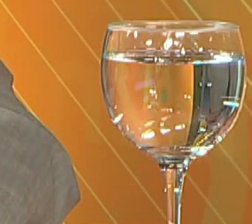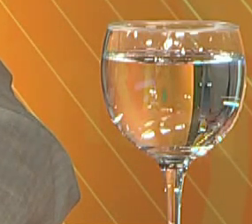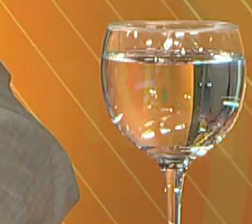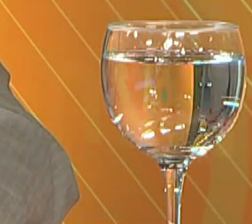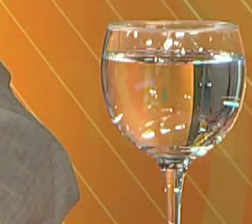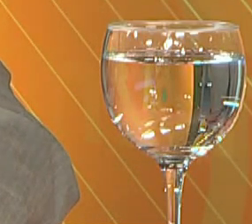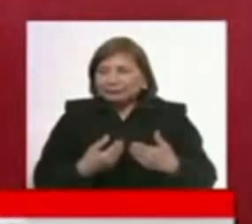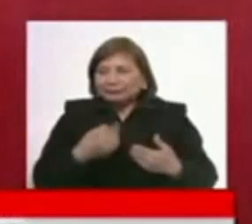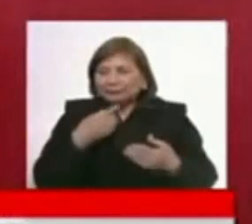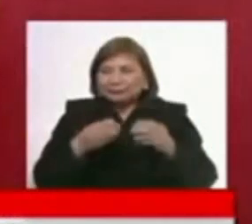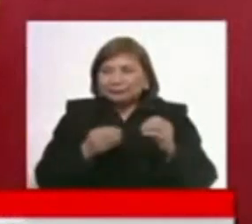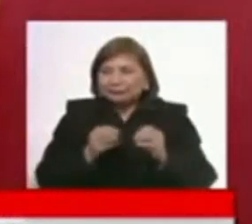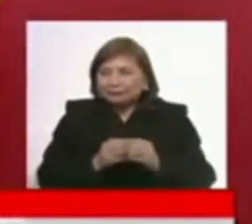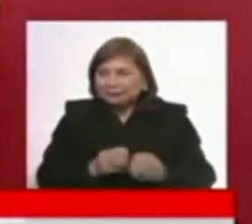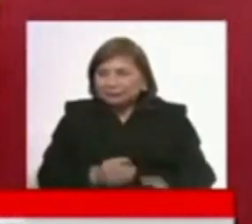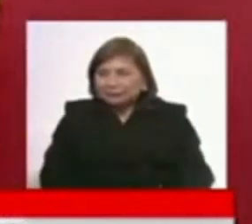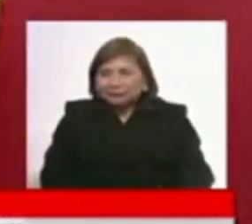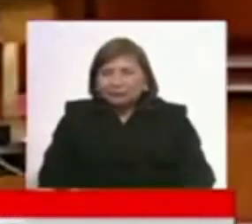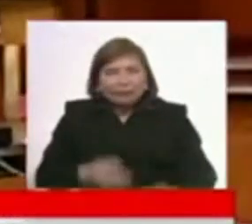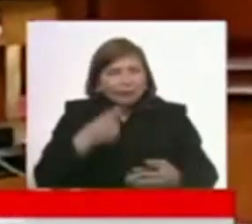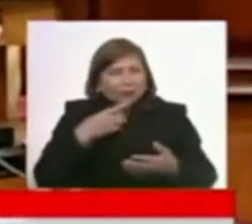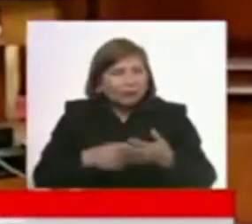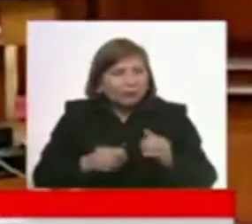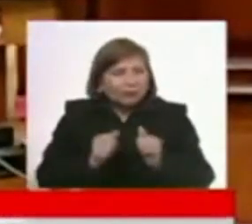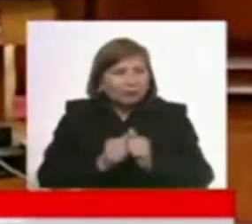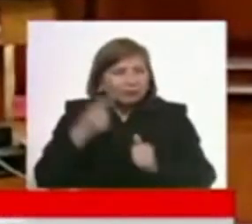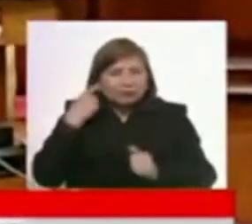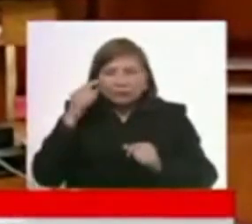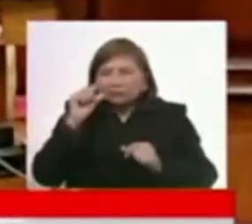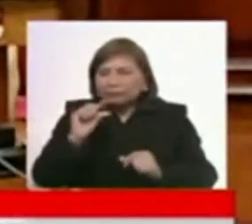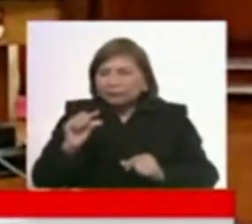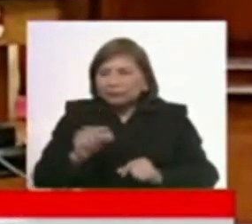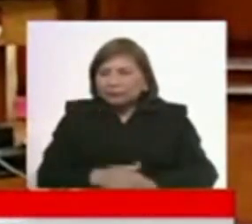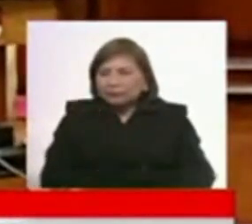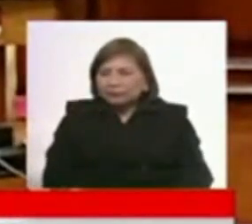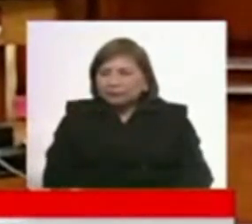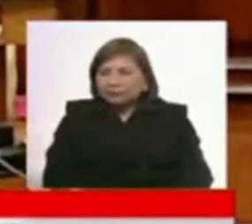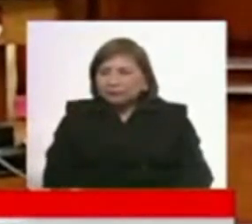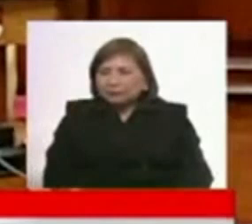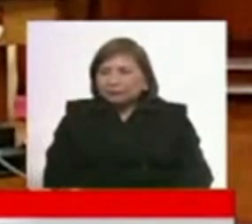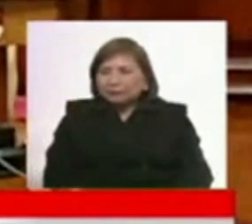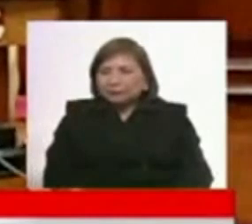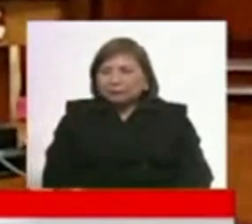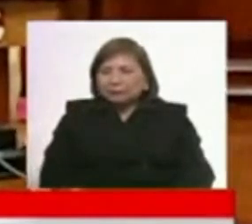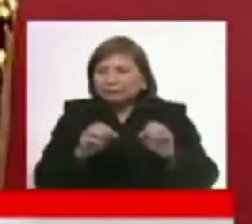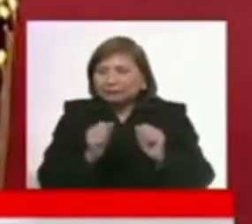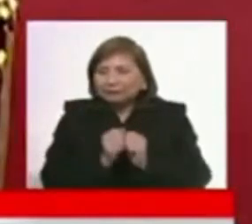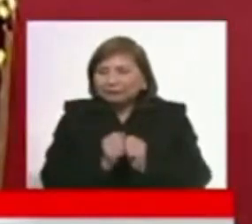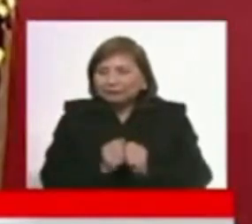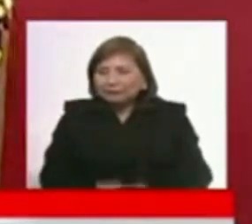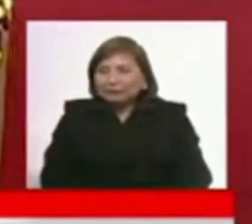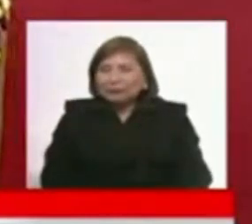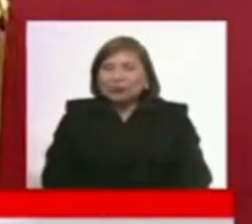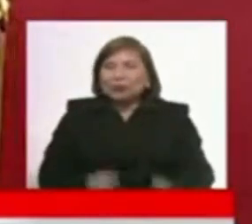boluarte y quien sustituye a Pedro Castillo y ofrece la garantía de